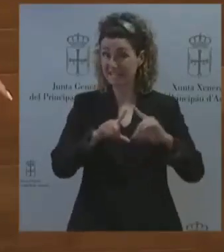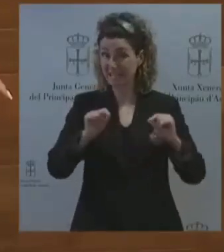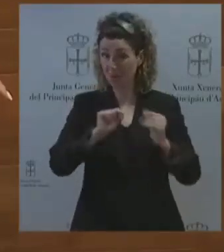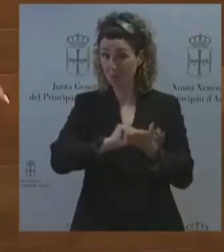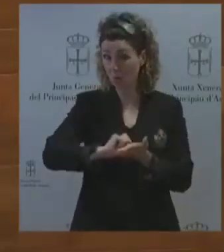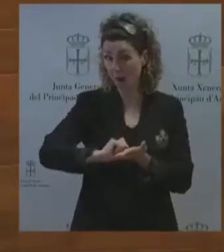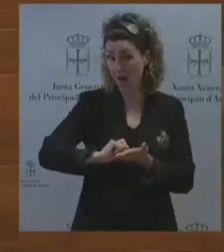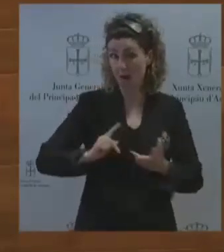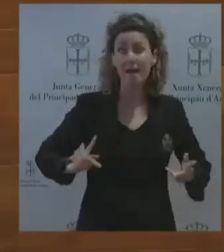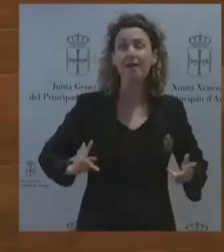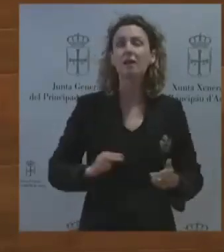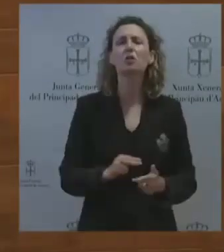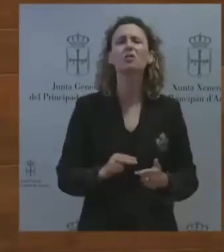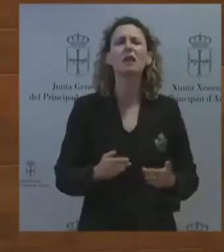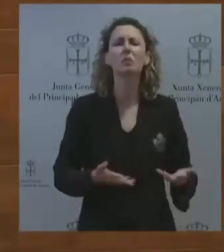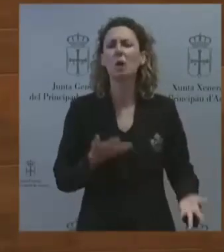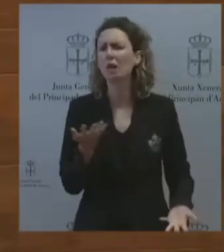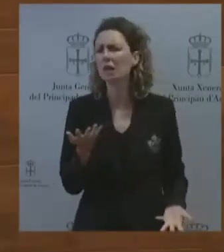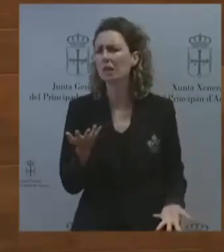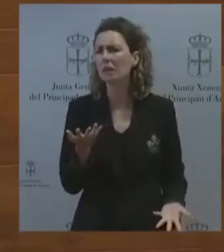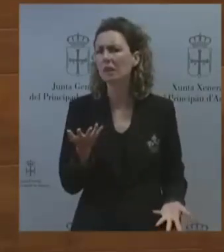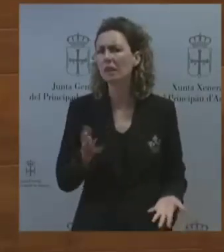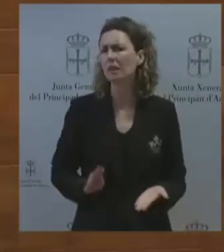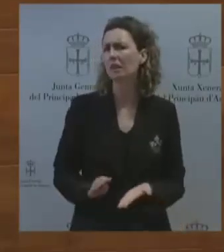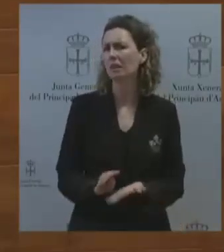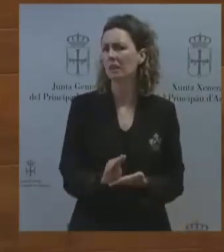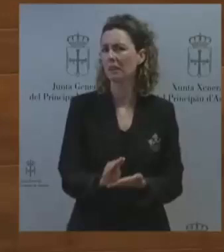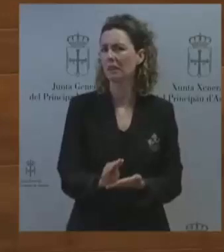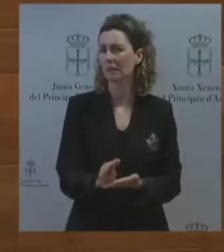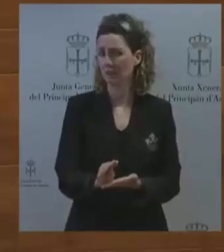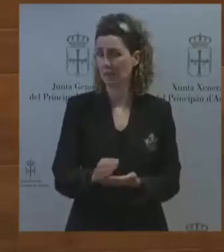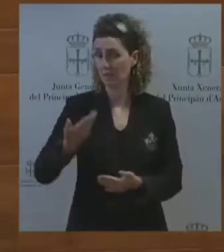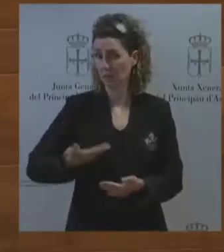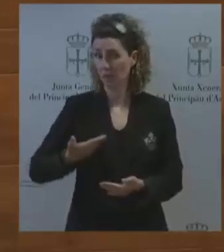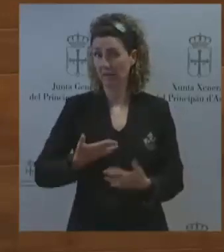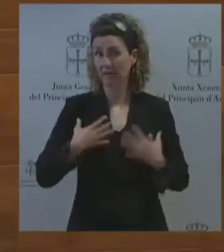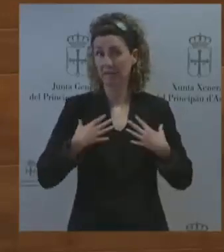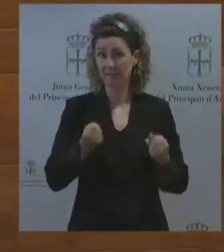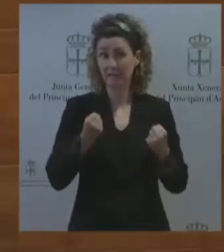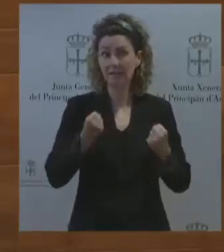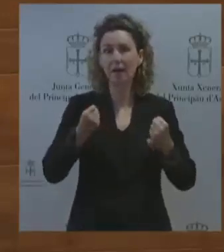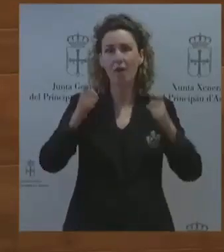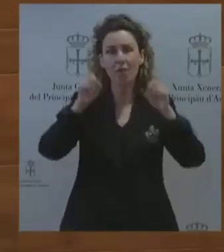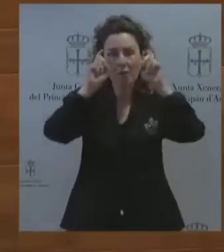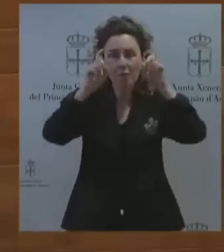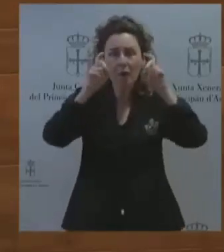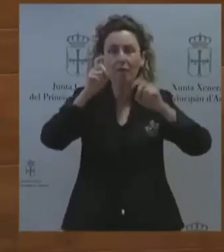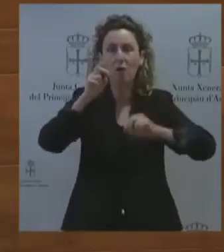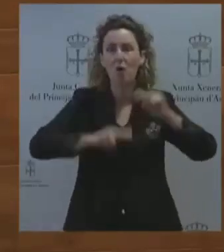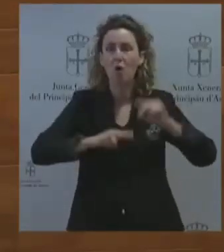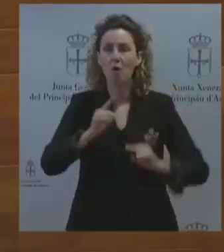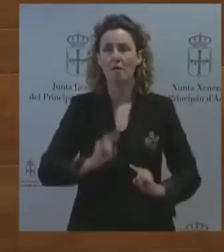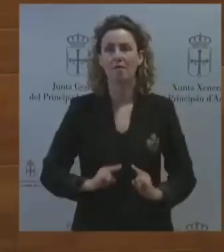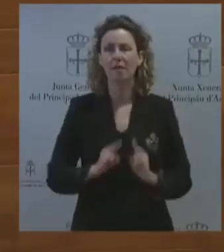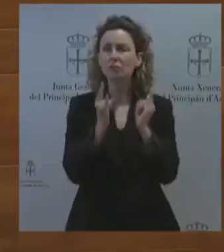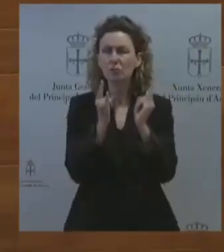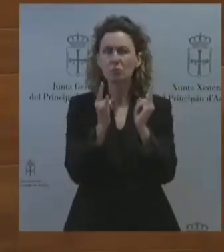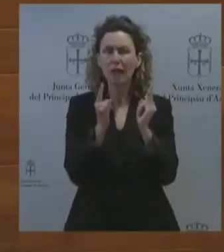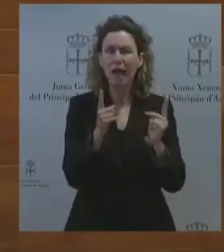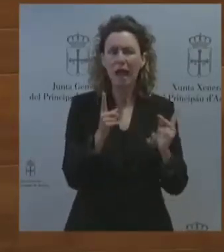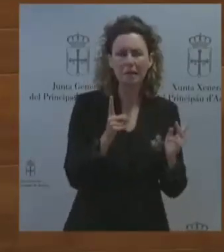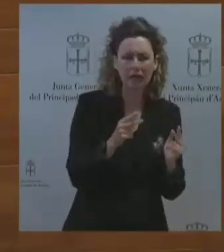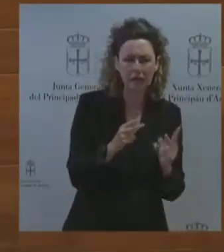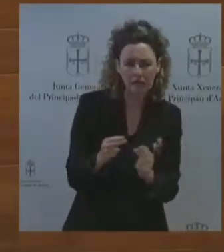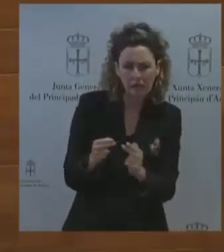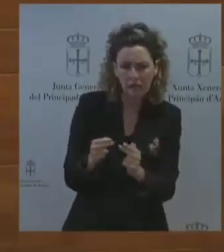las inversiones que sí son importantes? Sanidad, educación, infraestructura, ¿recortaría de ahí o de dónde? Explíquelo a los asturianos.